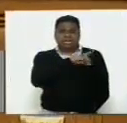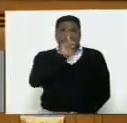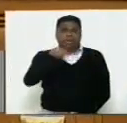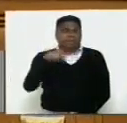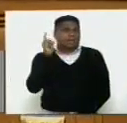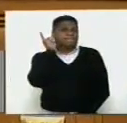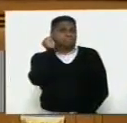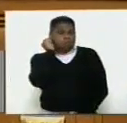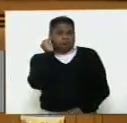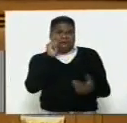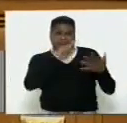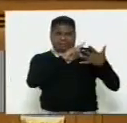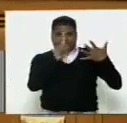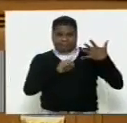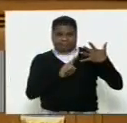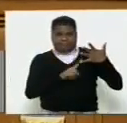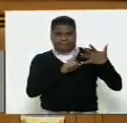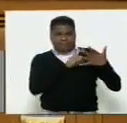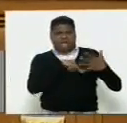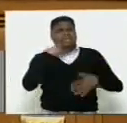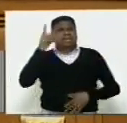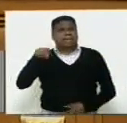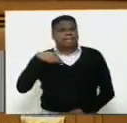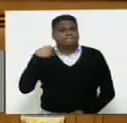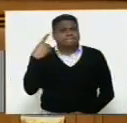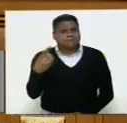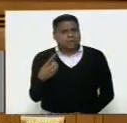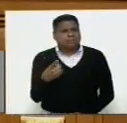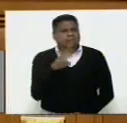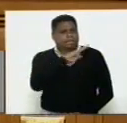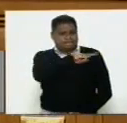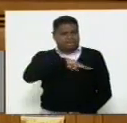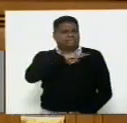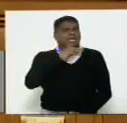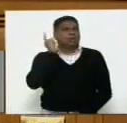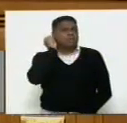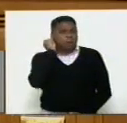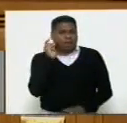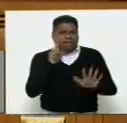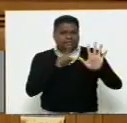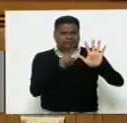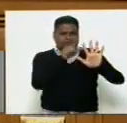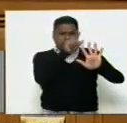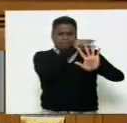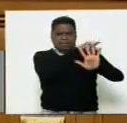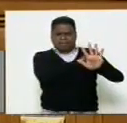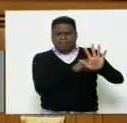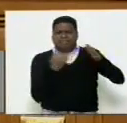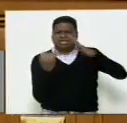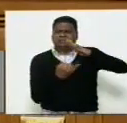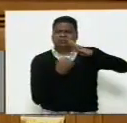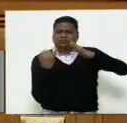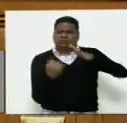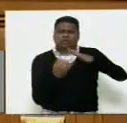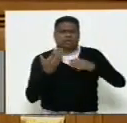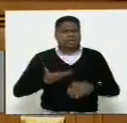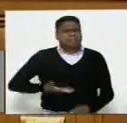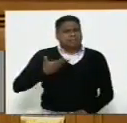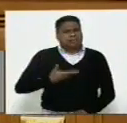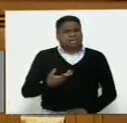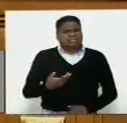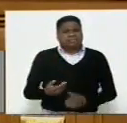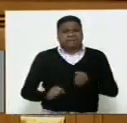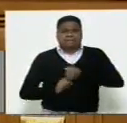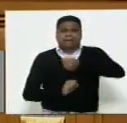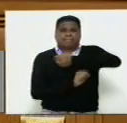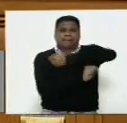de la Mujer que luego se convirtió en un Ministerio de la Mujer y toda una institucionalidad donde destaca fundamentalmente dentro